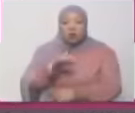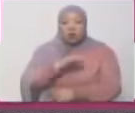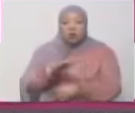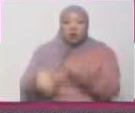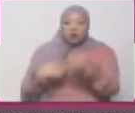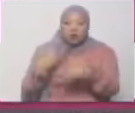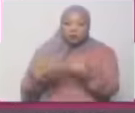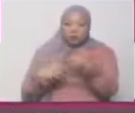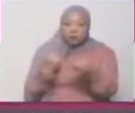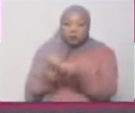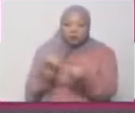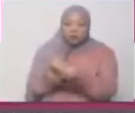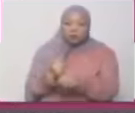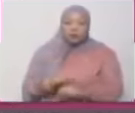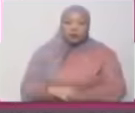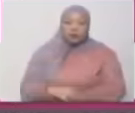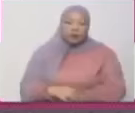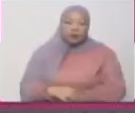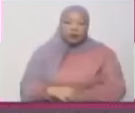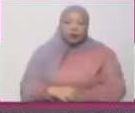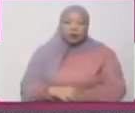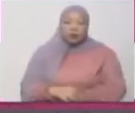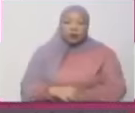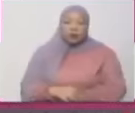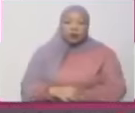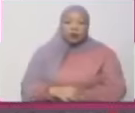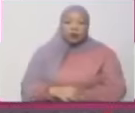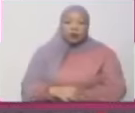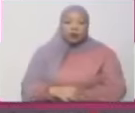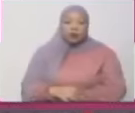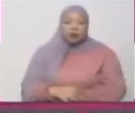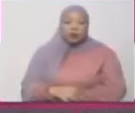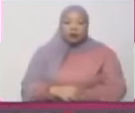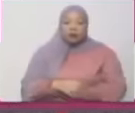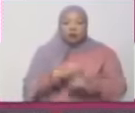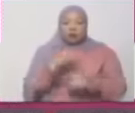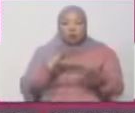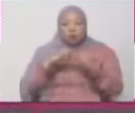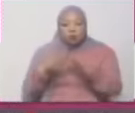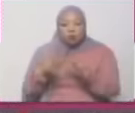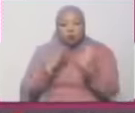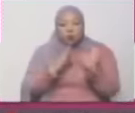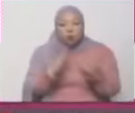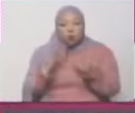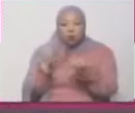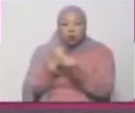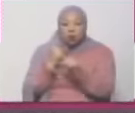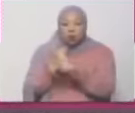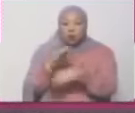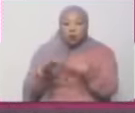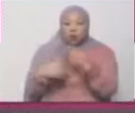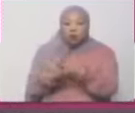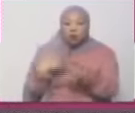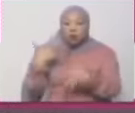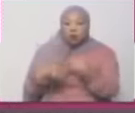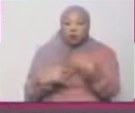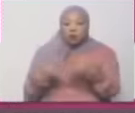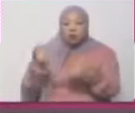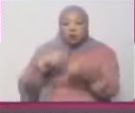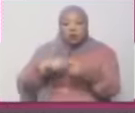bases, sobre la base de la organización y reingeniería de todo el proceso de comunas y